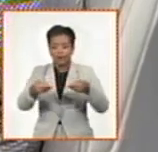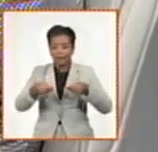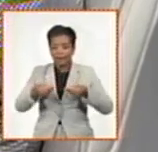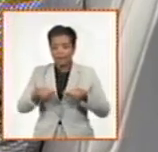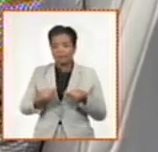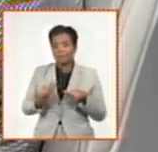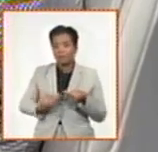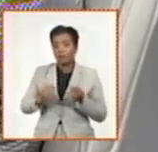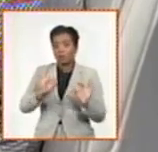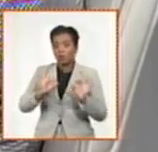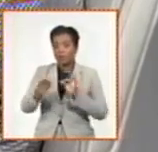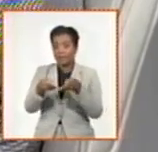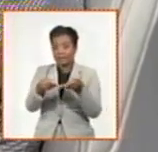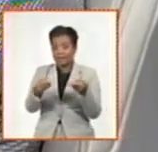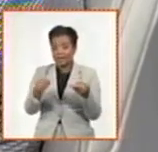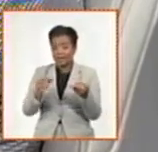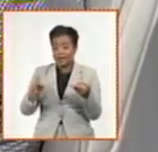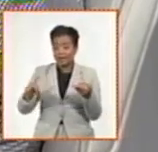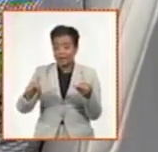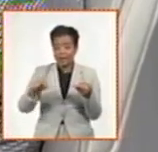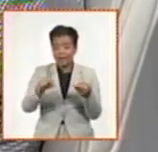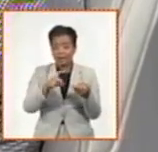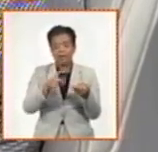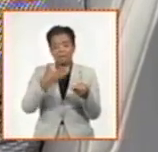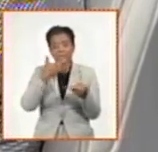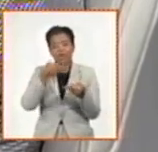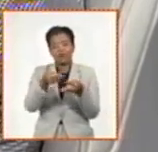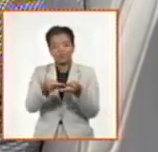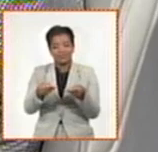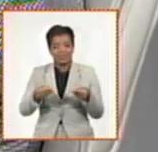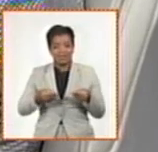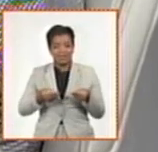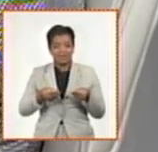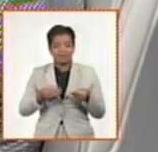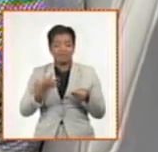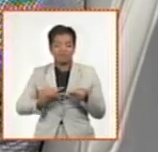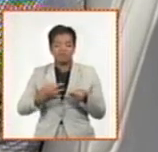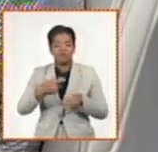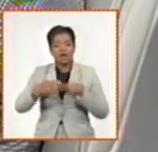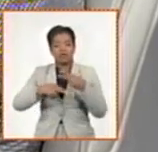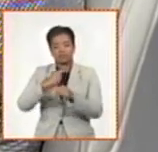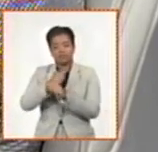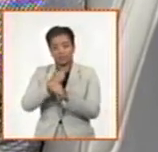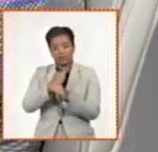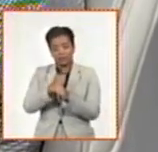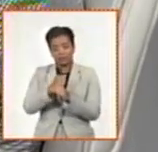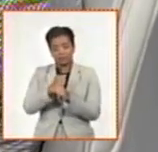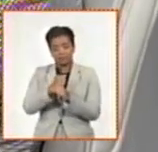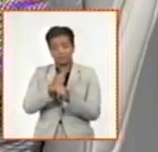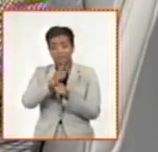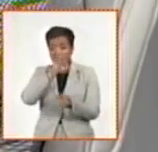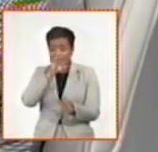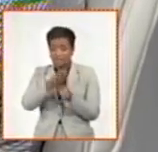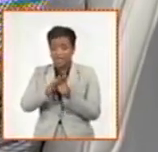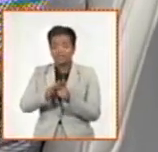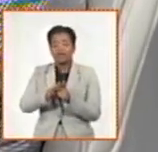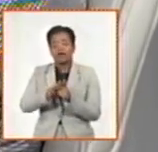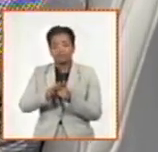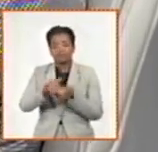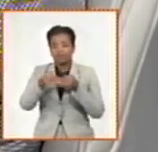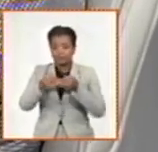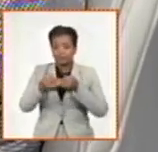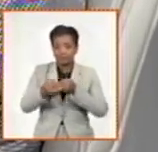de lombriz, es decir, una lombricultura para mejorar los suelos y realizar este tipo de trabajo de conservación. A partir de ahí nosotros empezamos a hacer